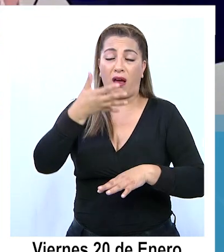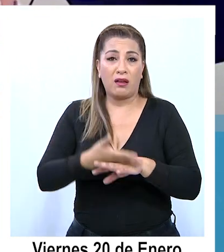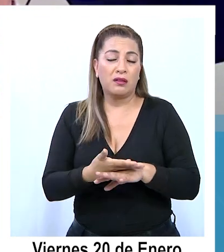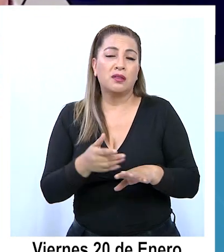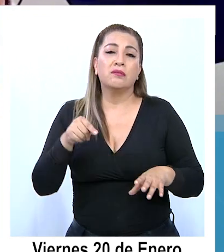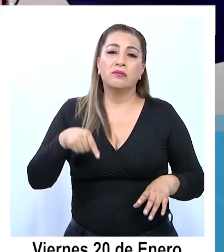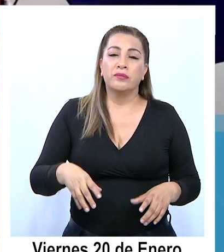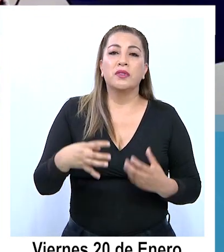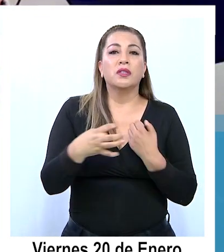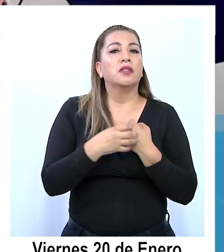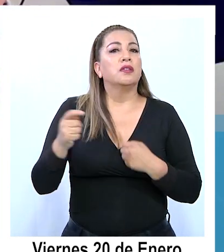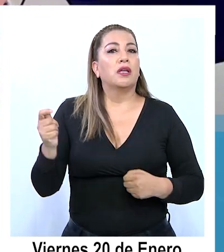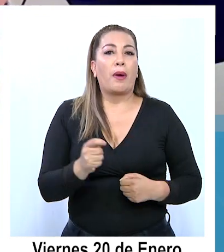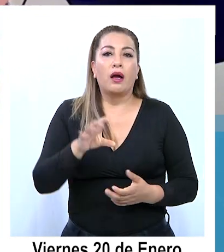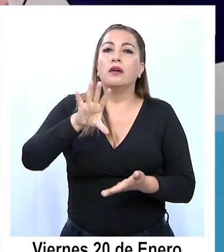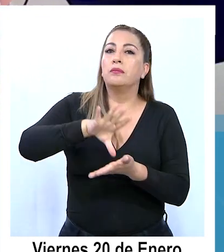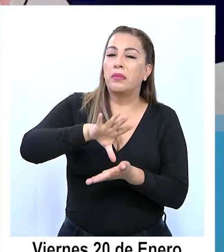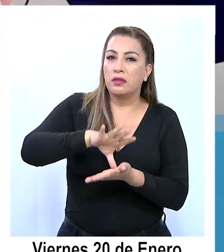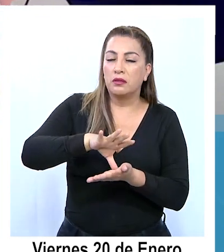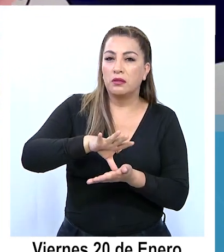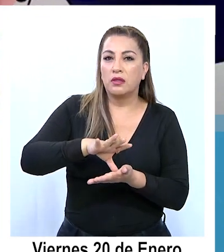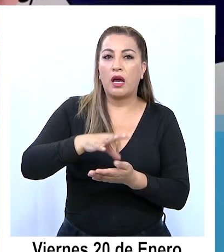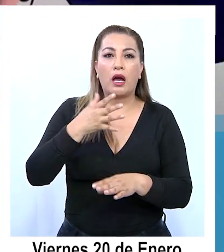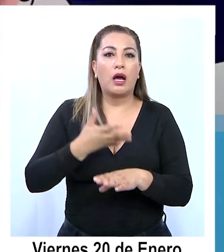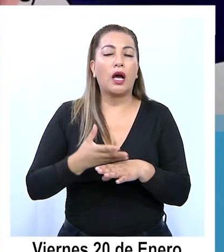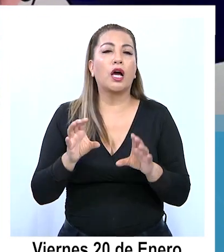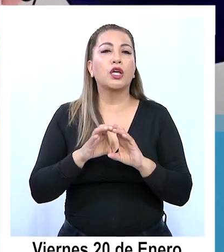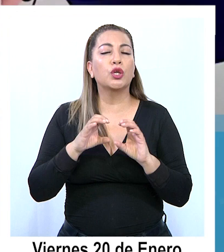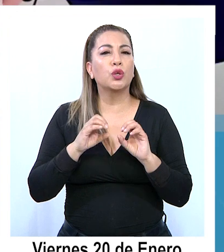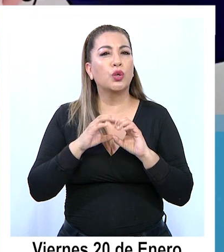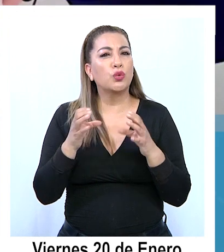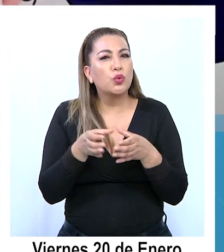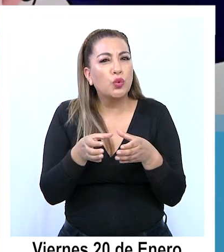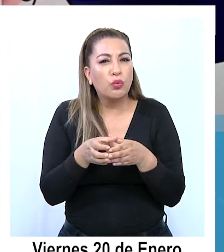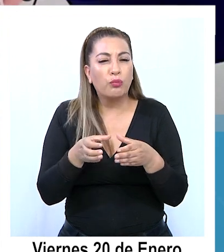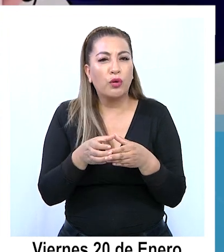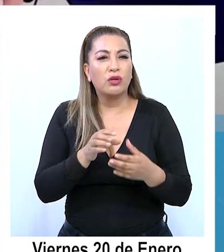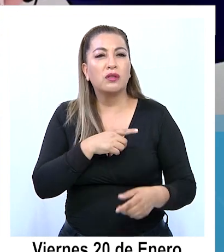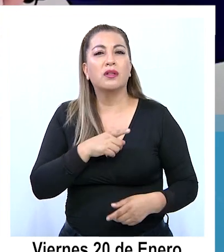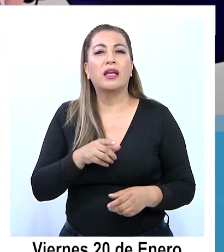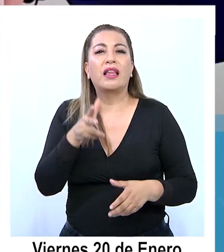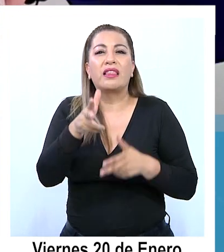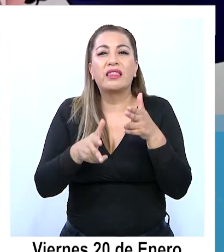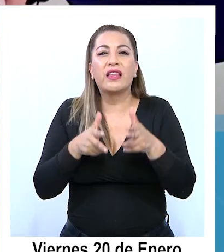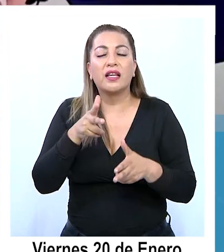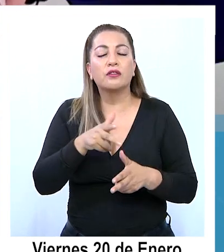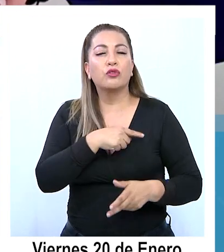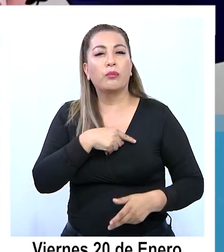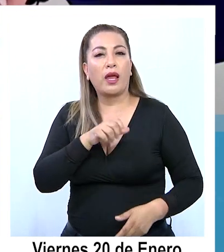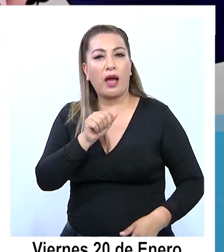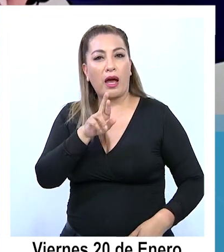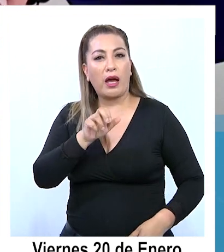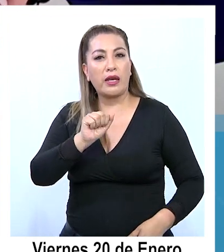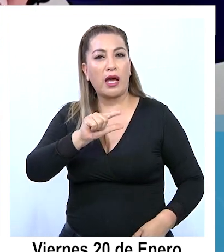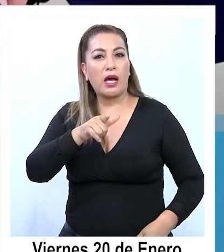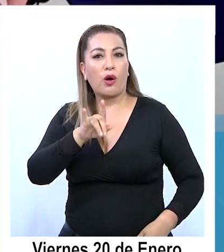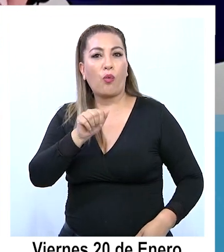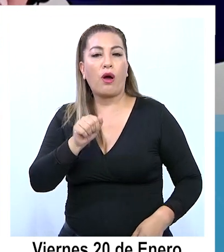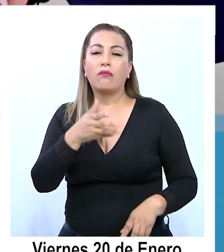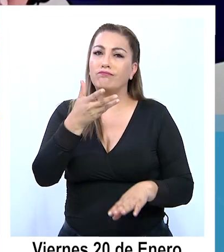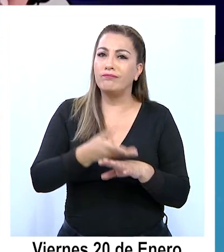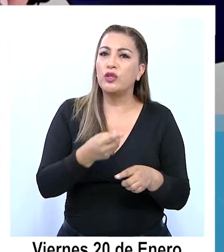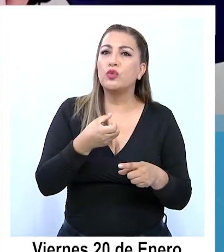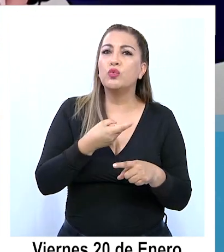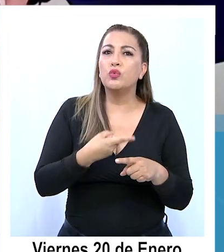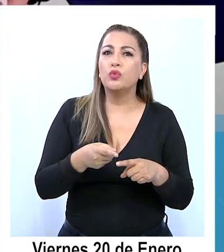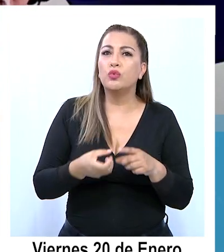instalado en nuestro país a bandas como el Tren de Aragua, el cartel de Jalisco de Nuevas Generaciones, y ahora nos empiezan a